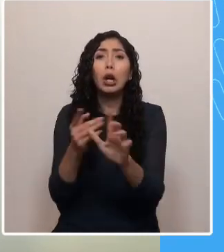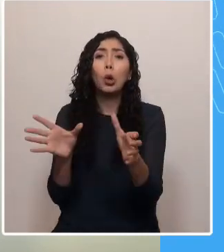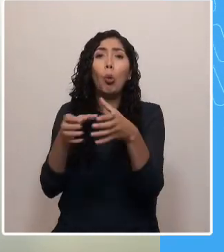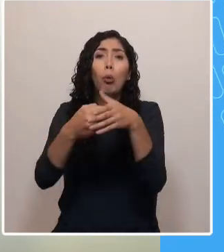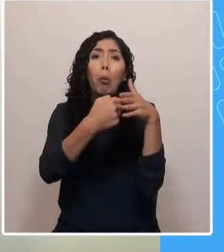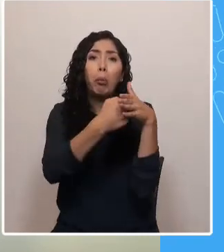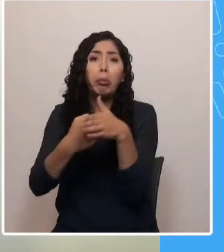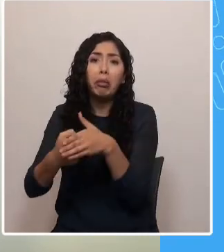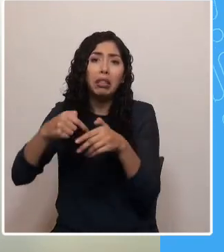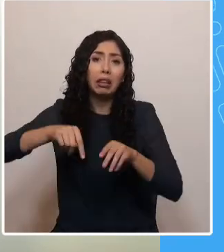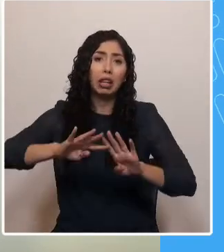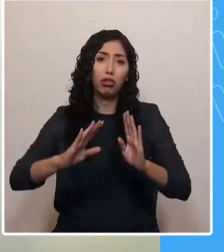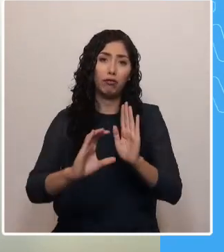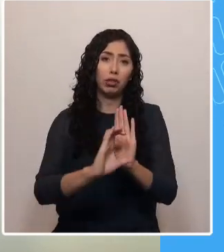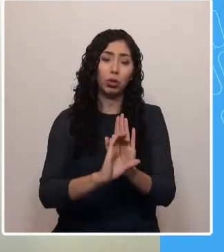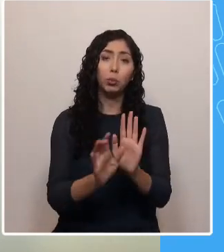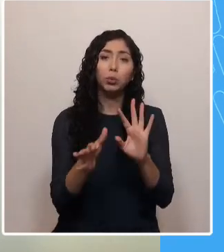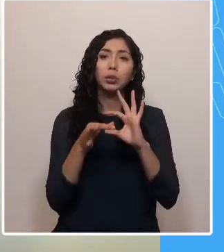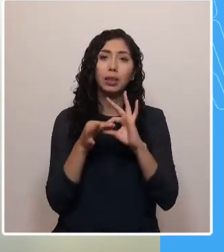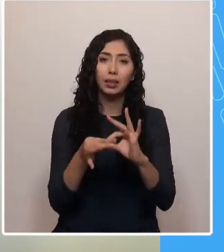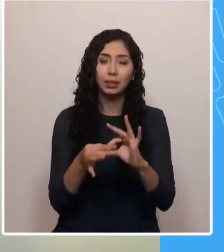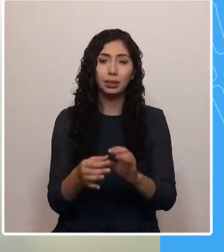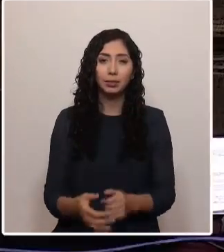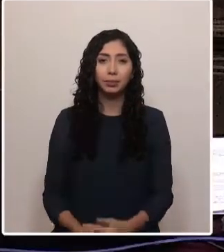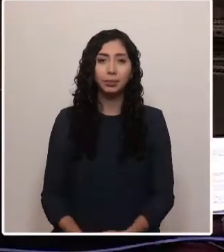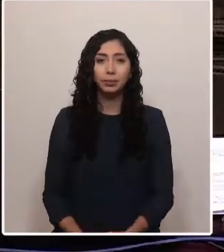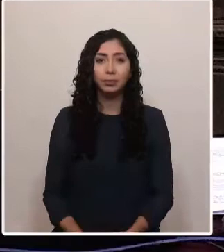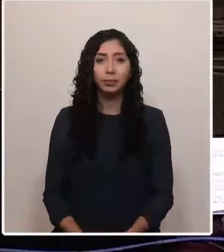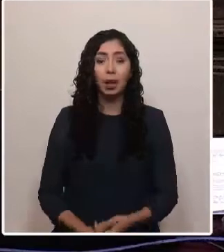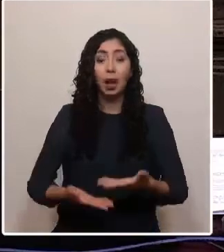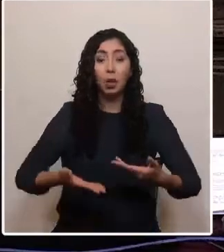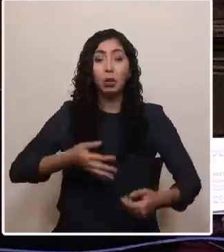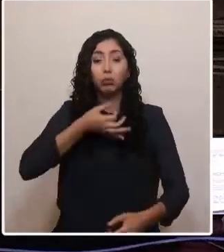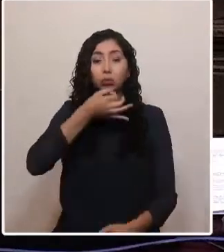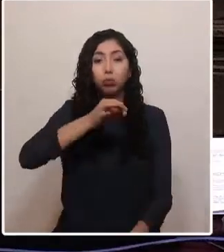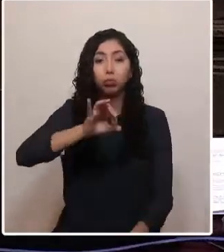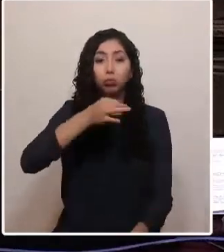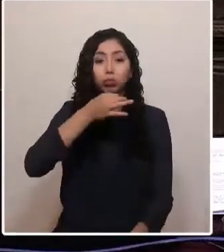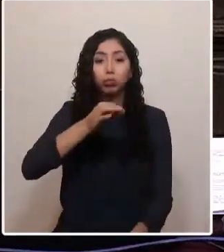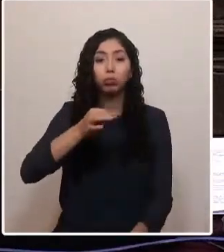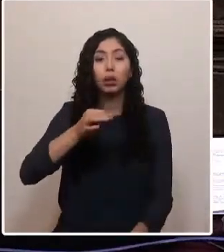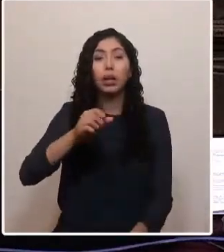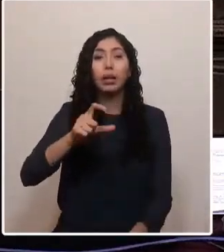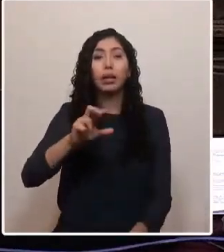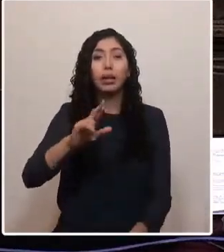convención. Muchas gracias. Tiene la palabra el convencional Cristóbal Andrade.